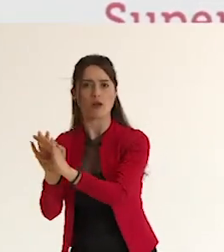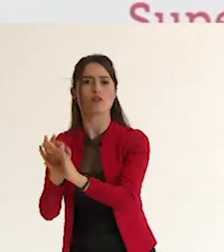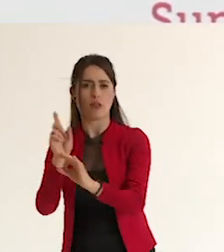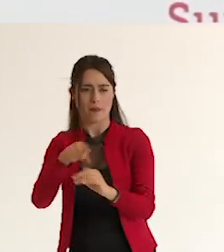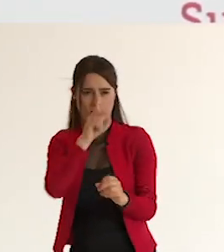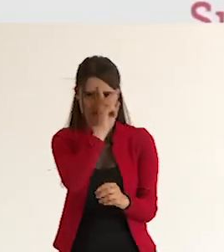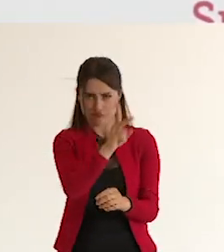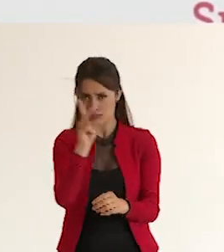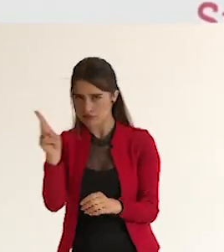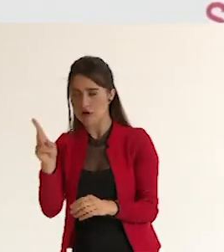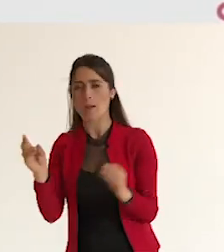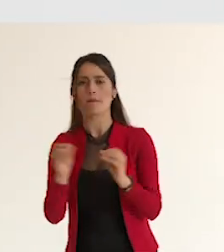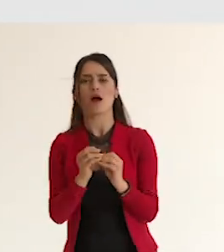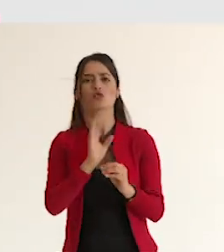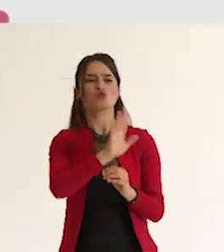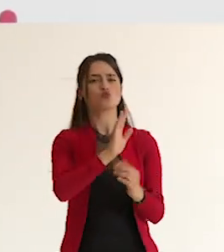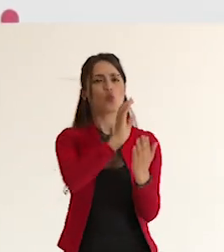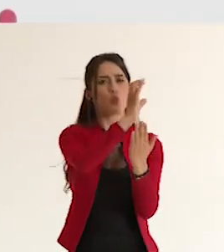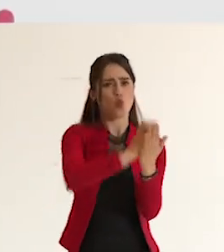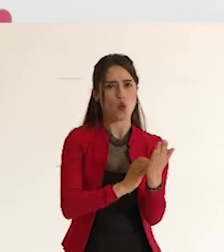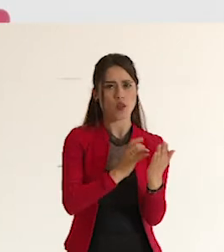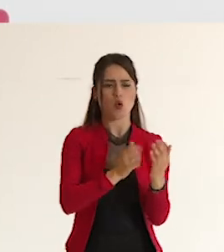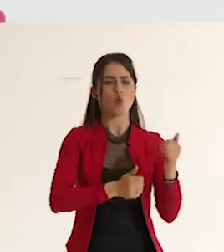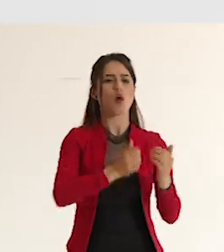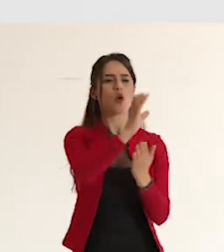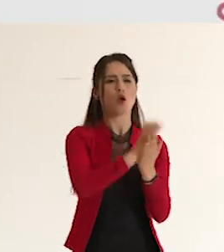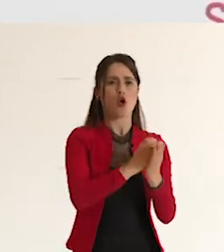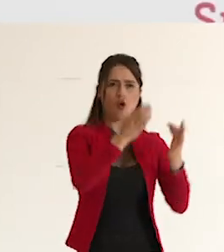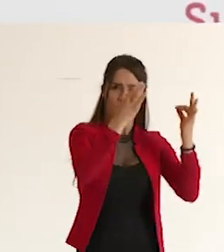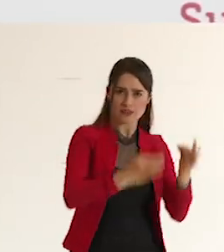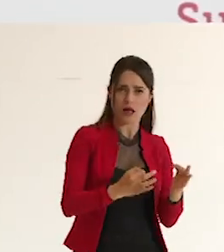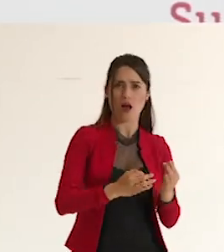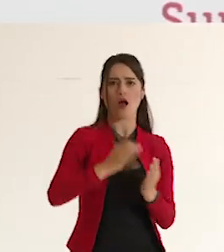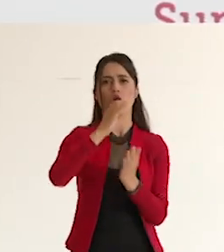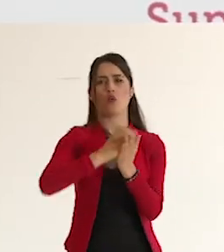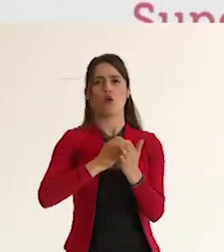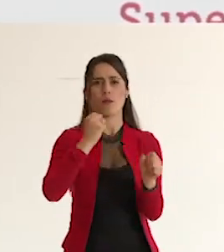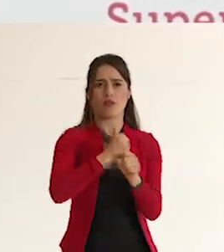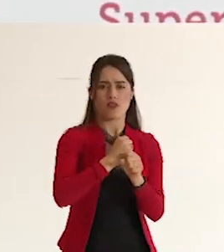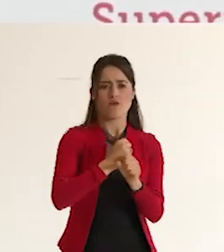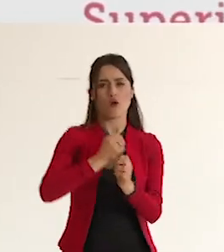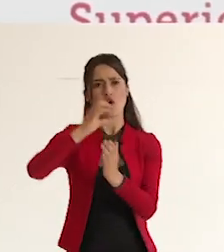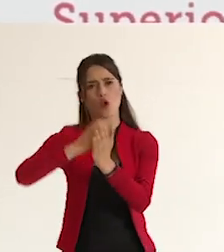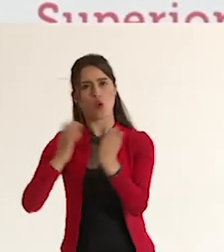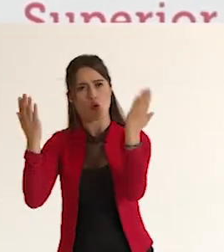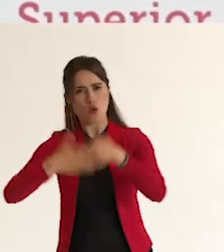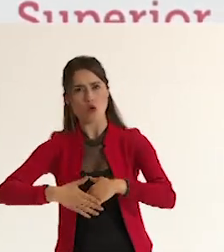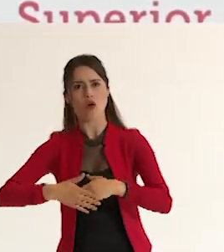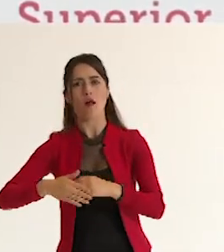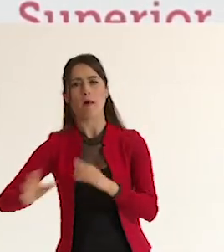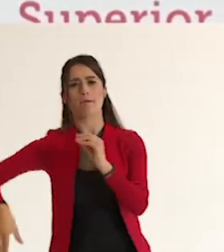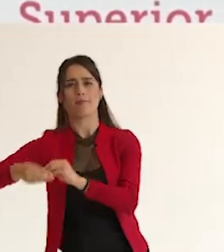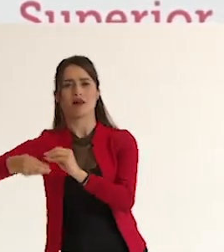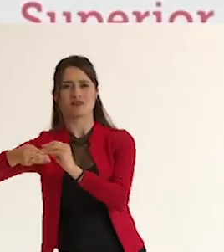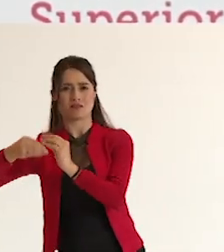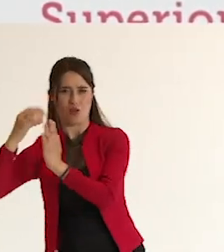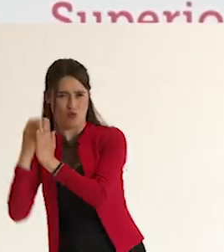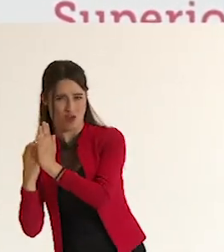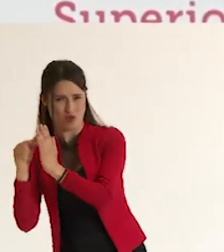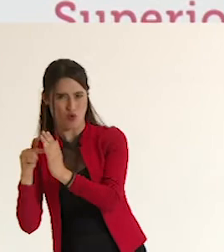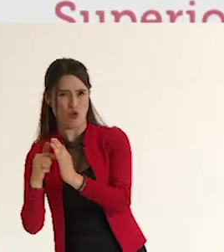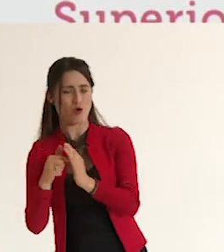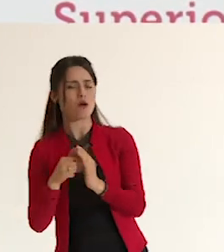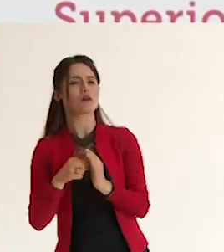en relación con el currículo los conceptos de currícula oficial currículo operativo o currículo oculto extra currículo y queremos